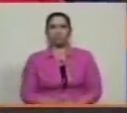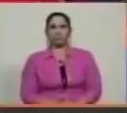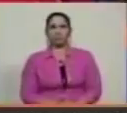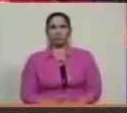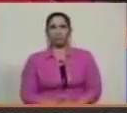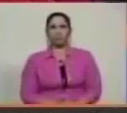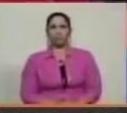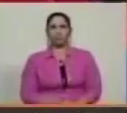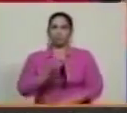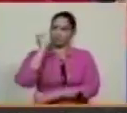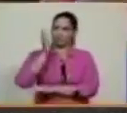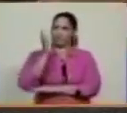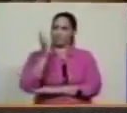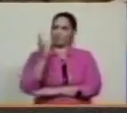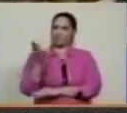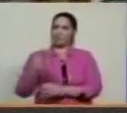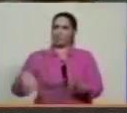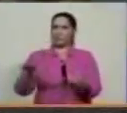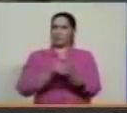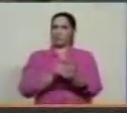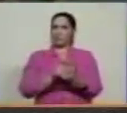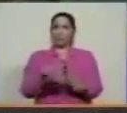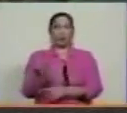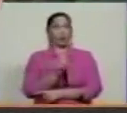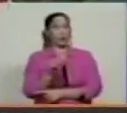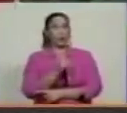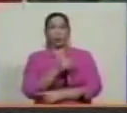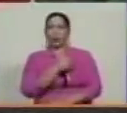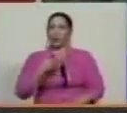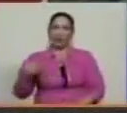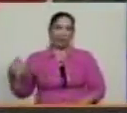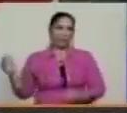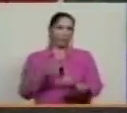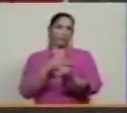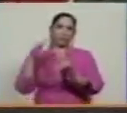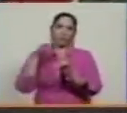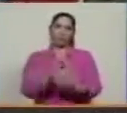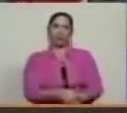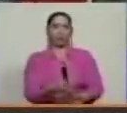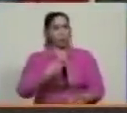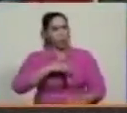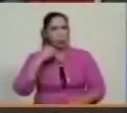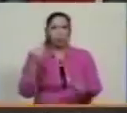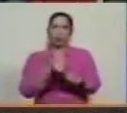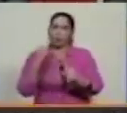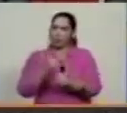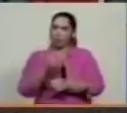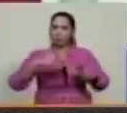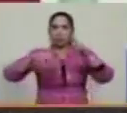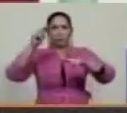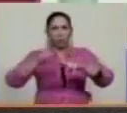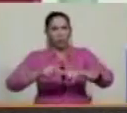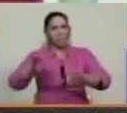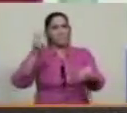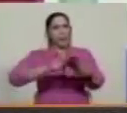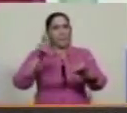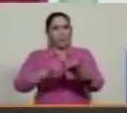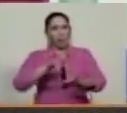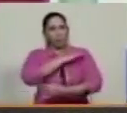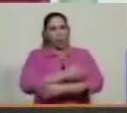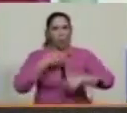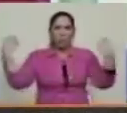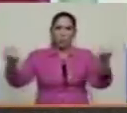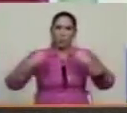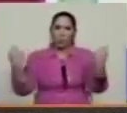a la Asamblea que viene. Nosotros no queremos sabotearle nada a nadie. Nosotros vamos a trabajar por la construcción del verdadero poder